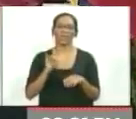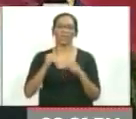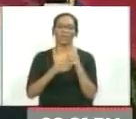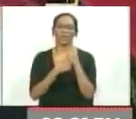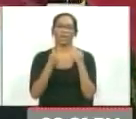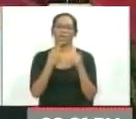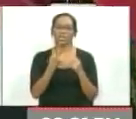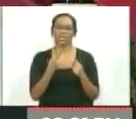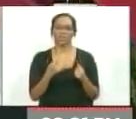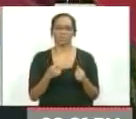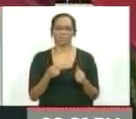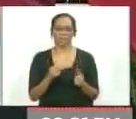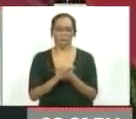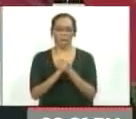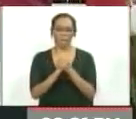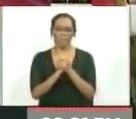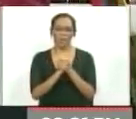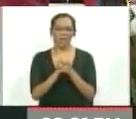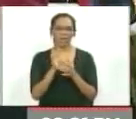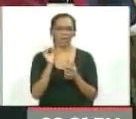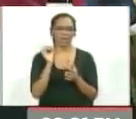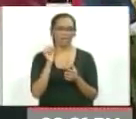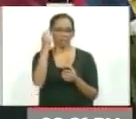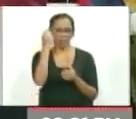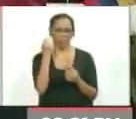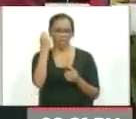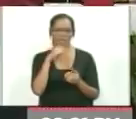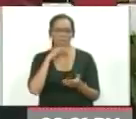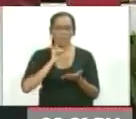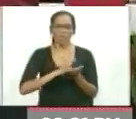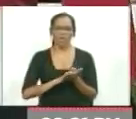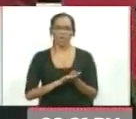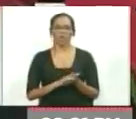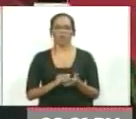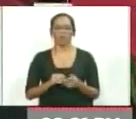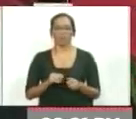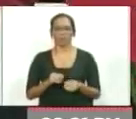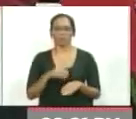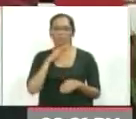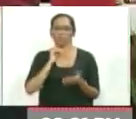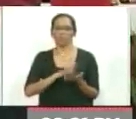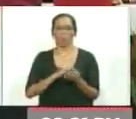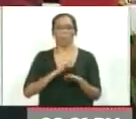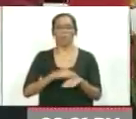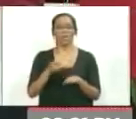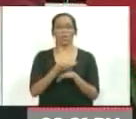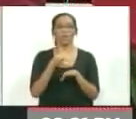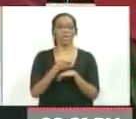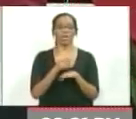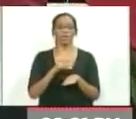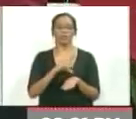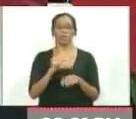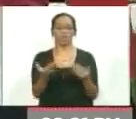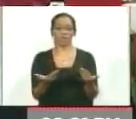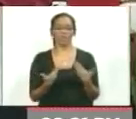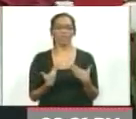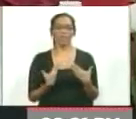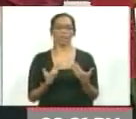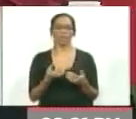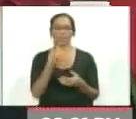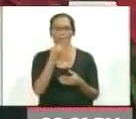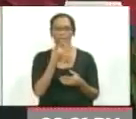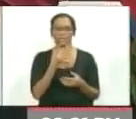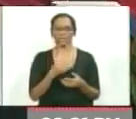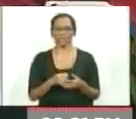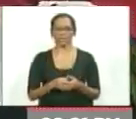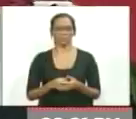compañera que falleció, diputada, había fallecido porque el gobierno no le había conseguido el tratamiento.